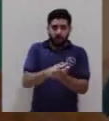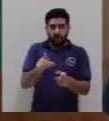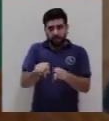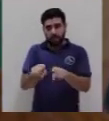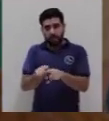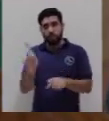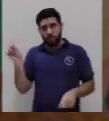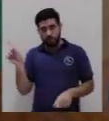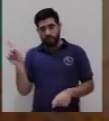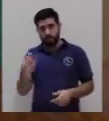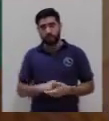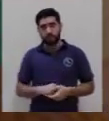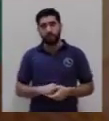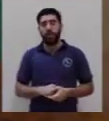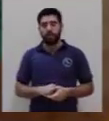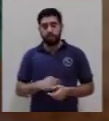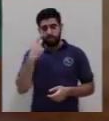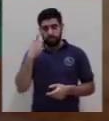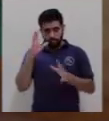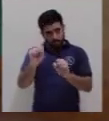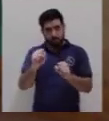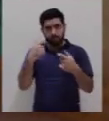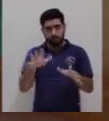y luego ya nos aparecen aquí.